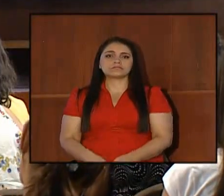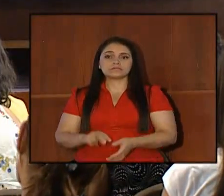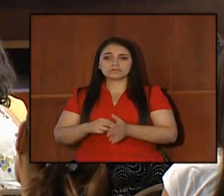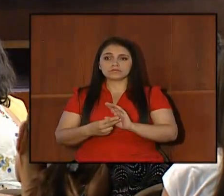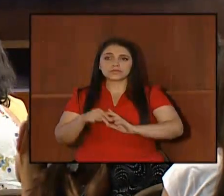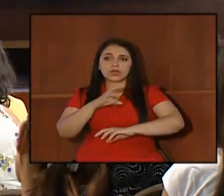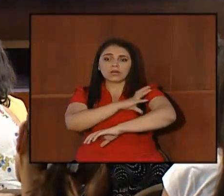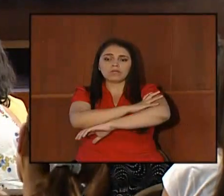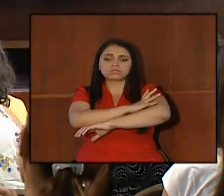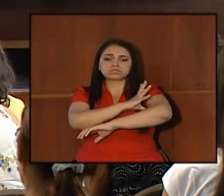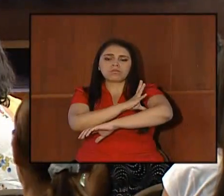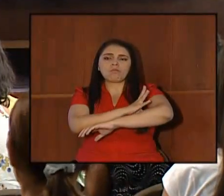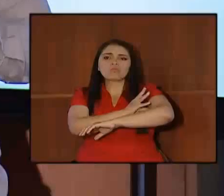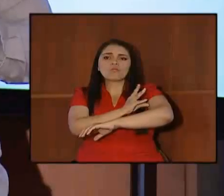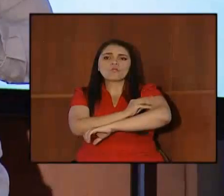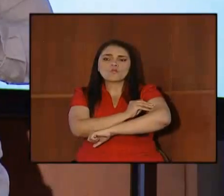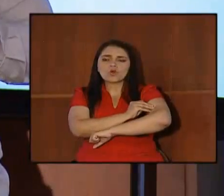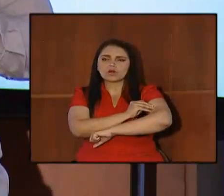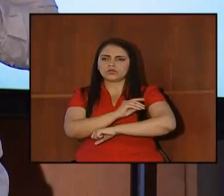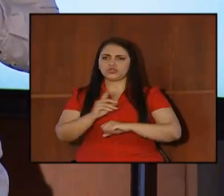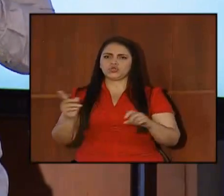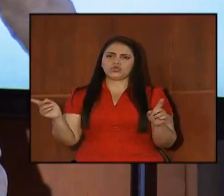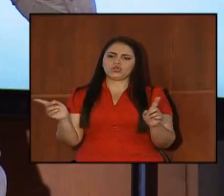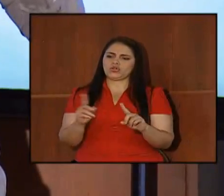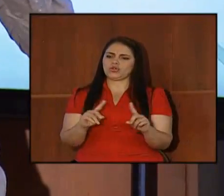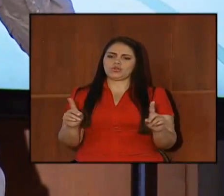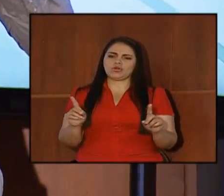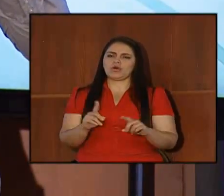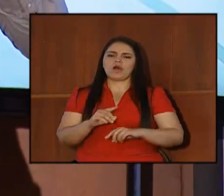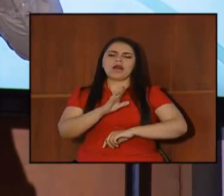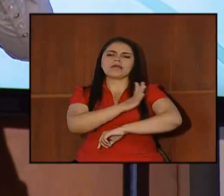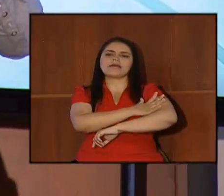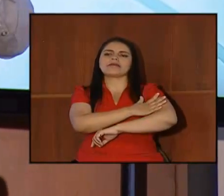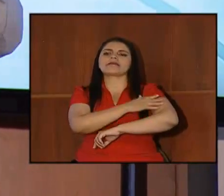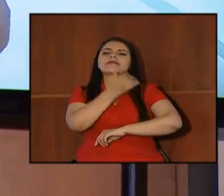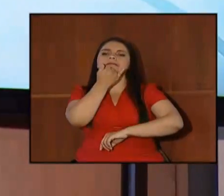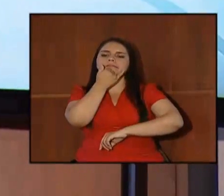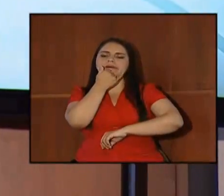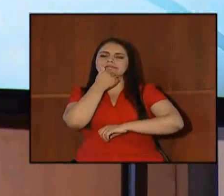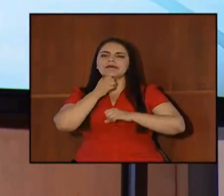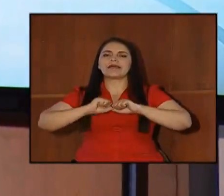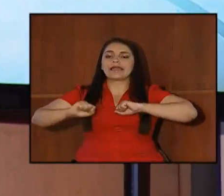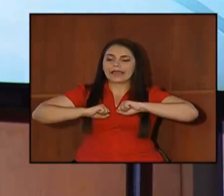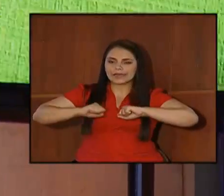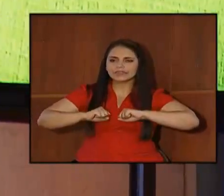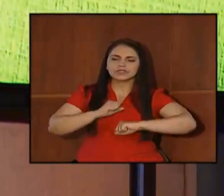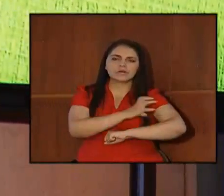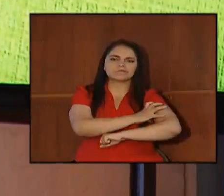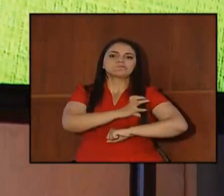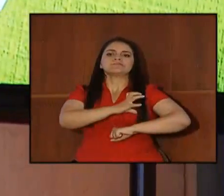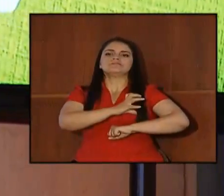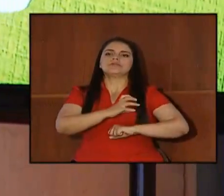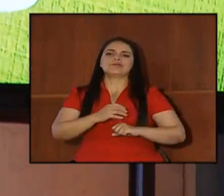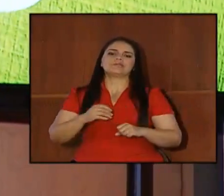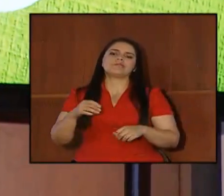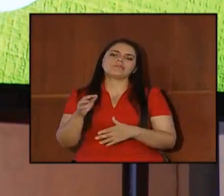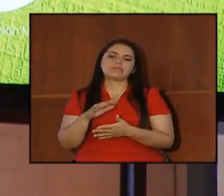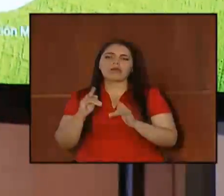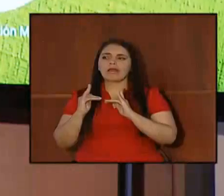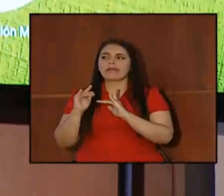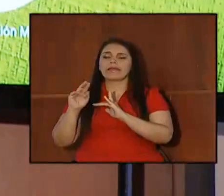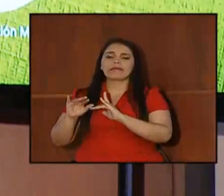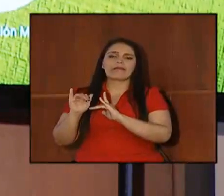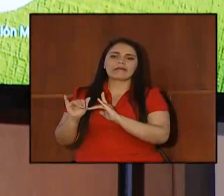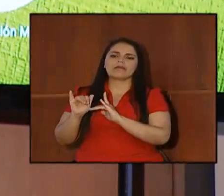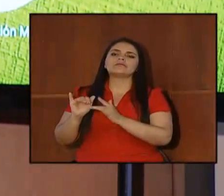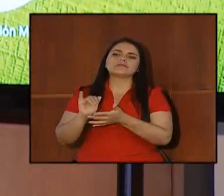La gente dice es que se le secaron las piernas. Ahí está el músculo. Lo que necesita es ponerlo a trabajar, ¿sí?